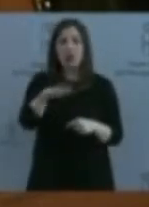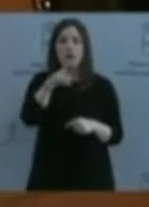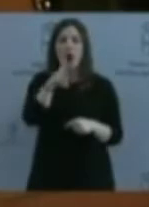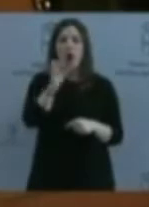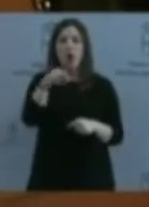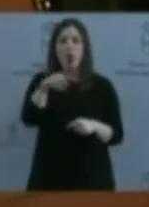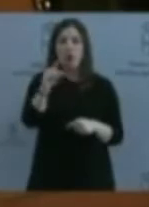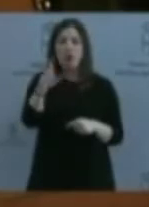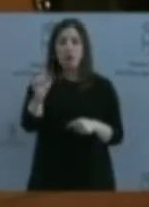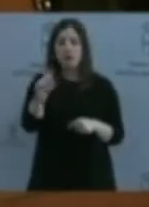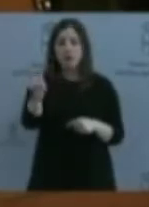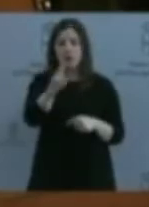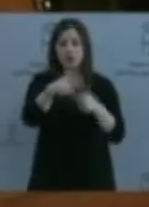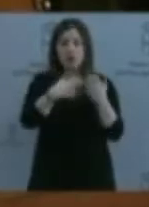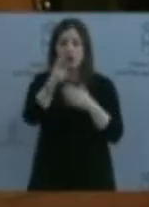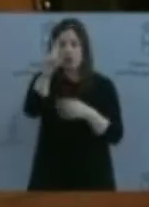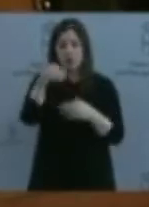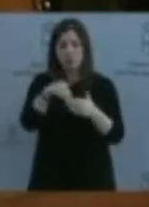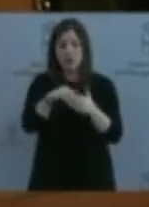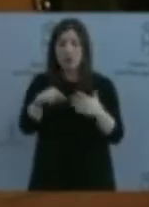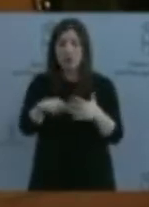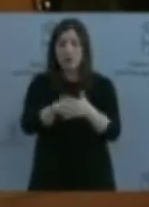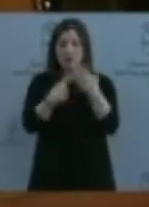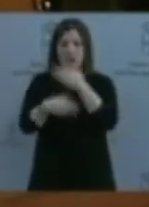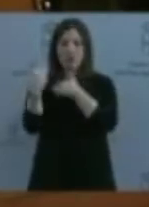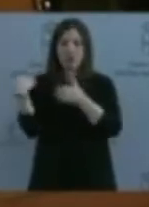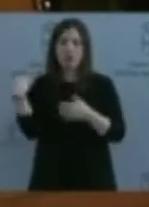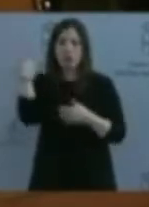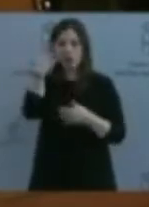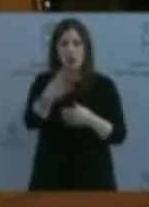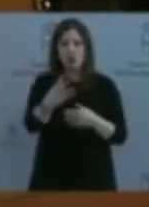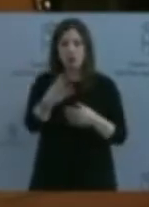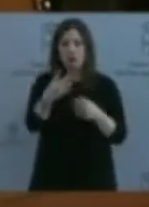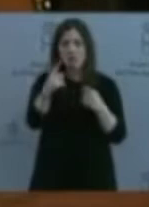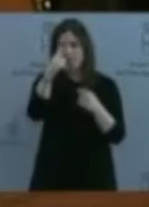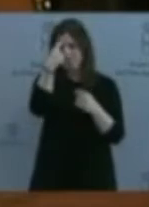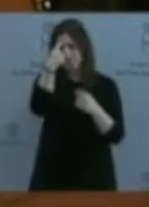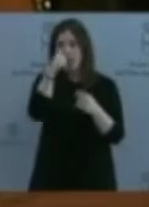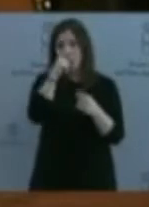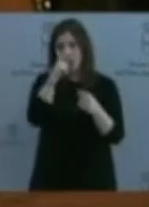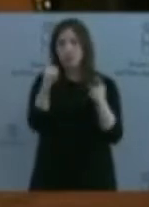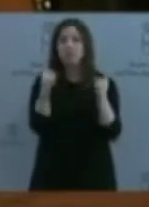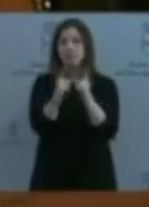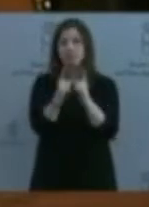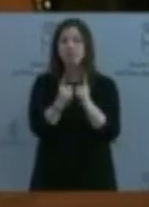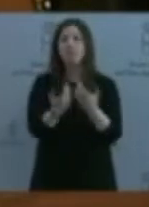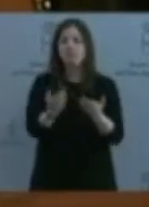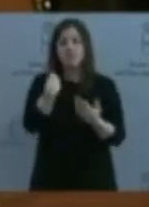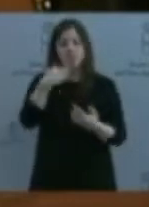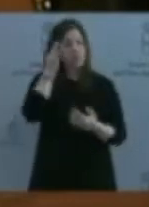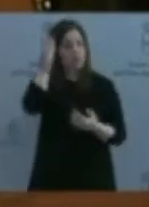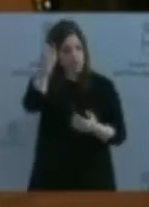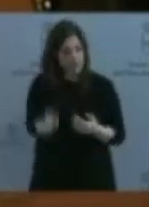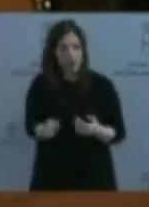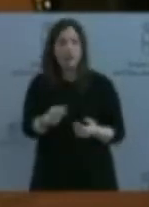4 años. Este breve recuerdo a esta lideresa. Sí, señora consejera, el tema y el